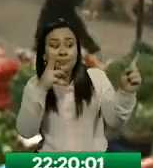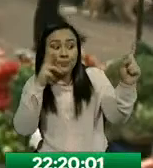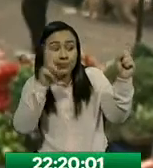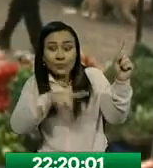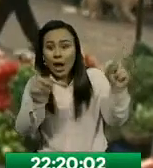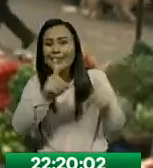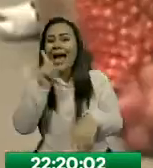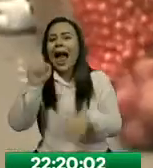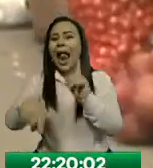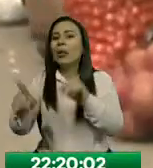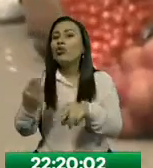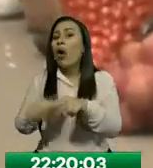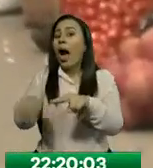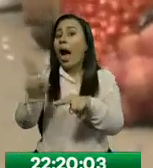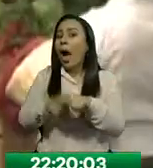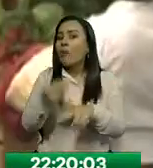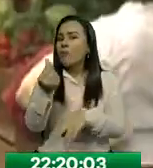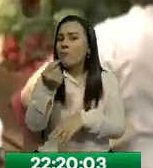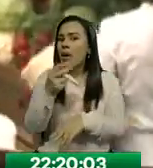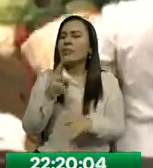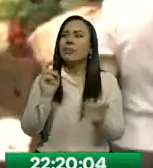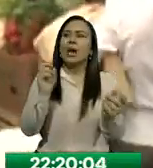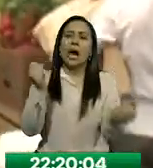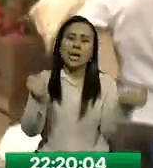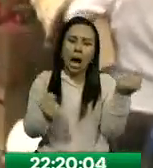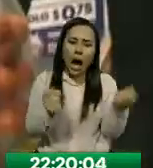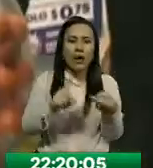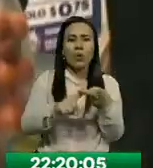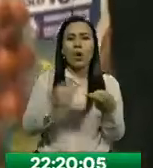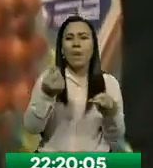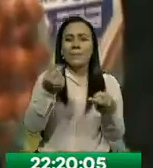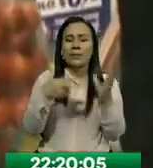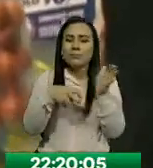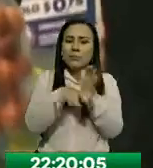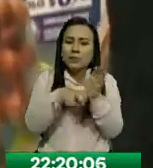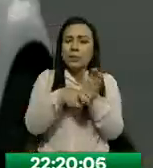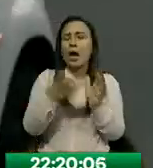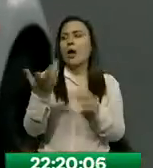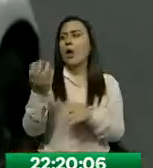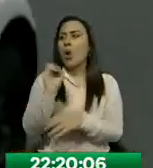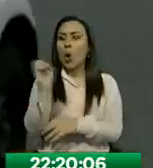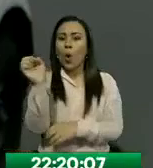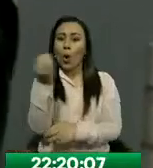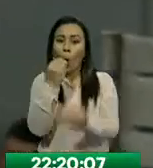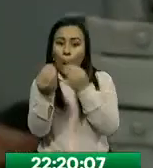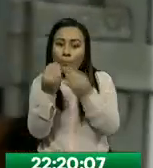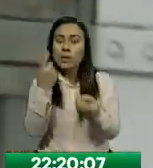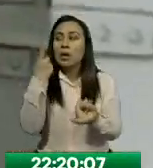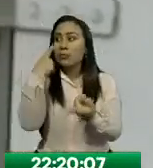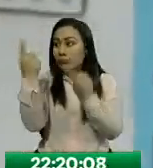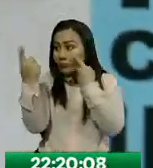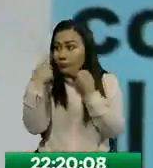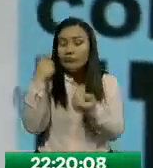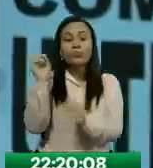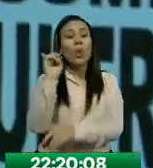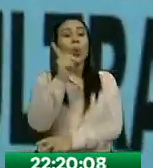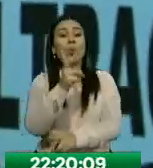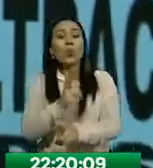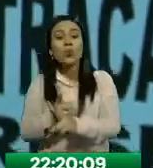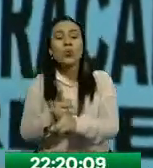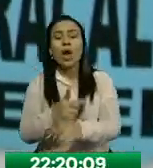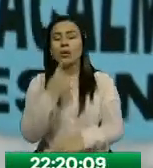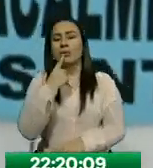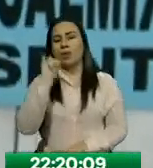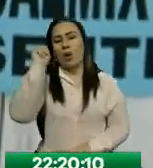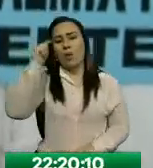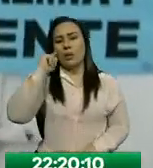exista especulación en los productos de primera necesidad ni en los pasajes de transporte público. Mientras tanto, los transportistas anunciaron además